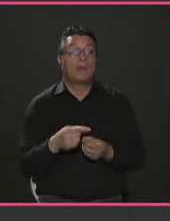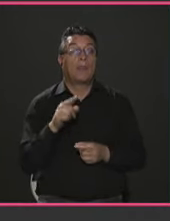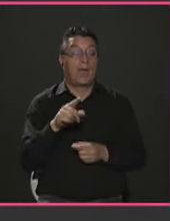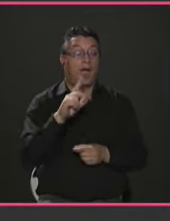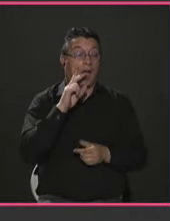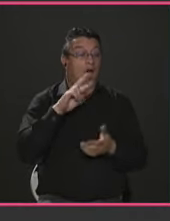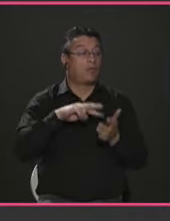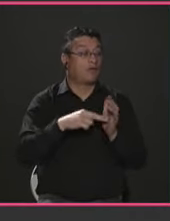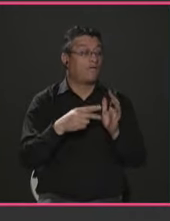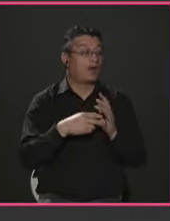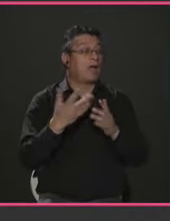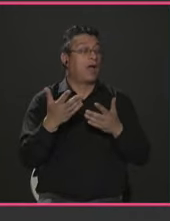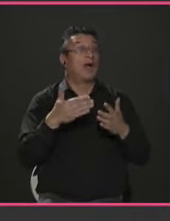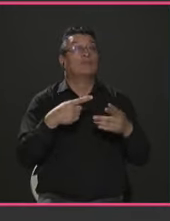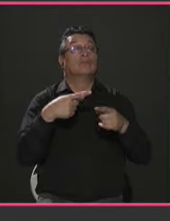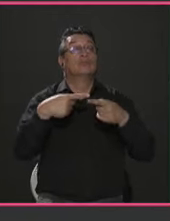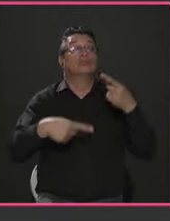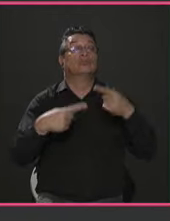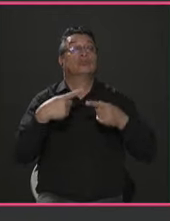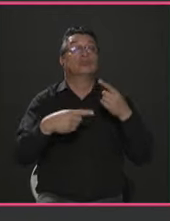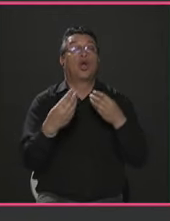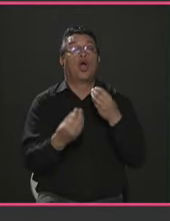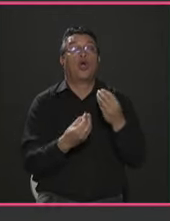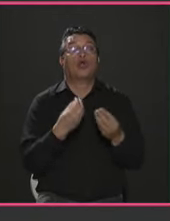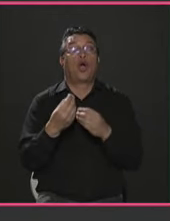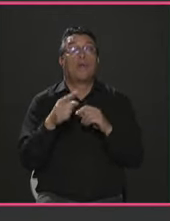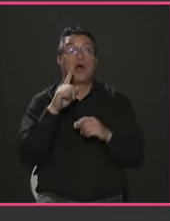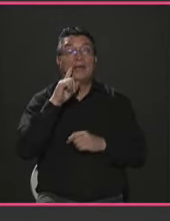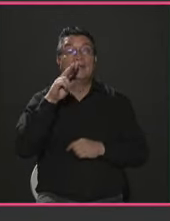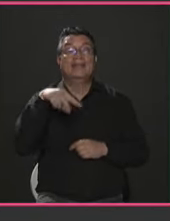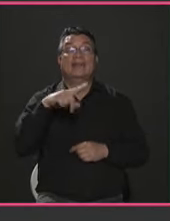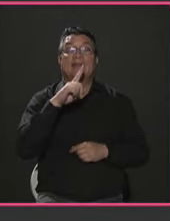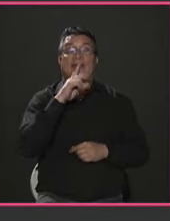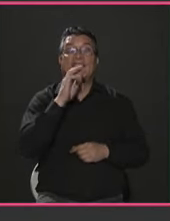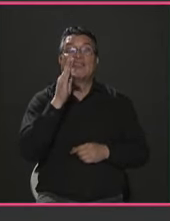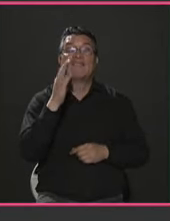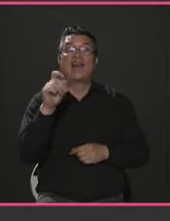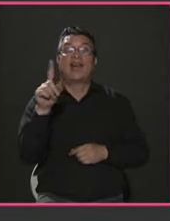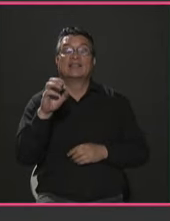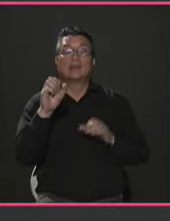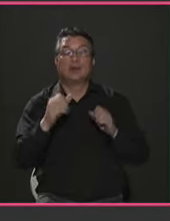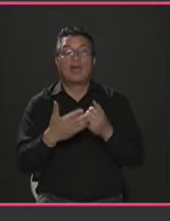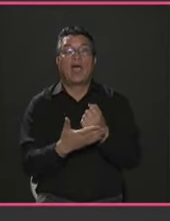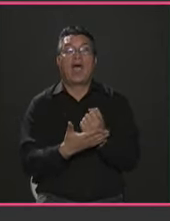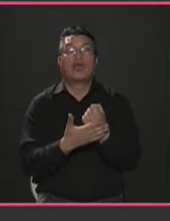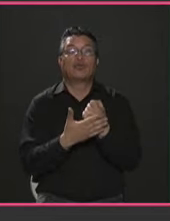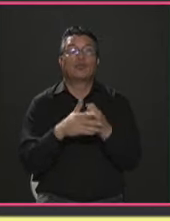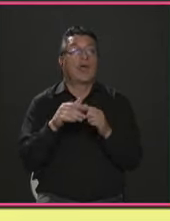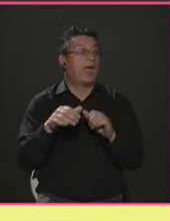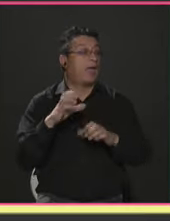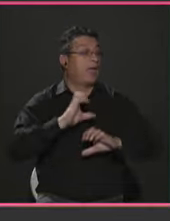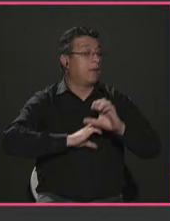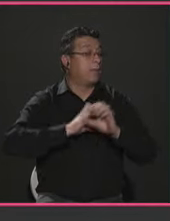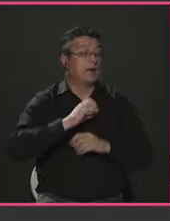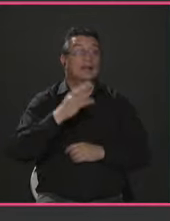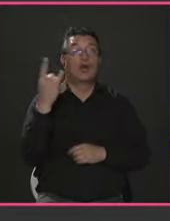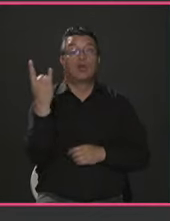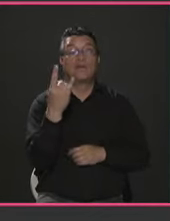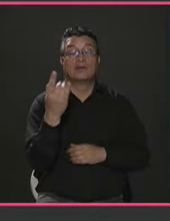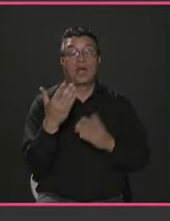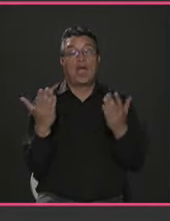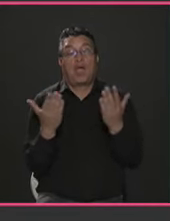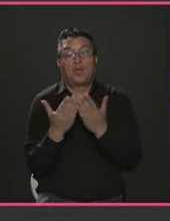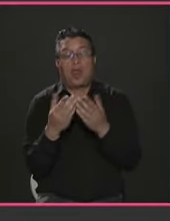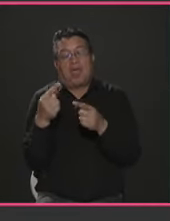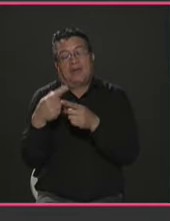de interfaces cómo diseño las mejores interfaces con estos sistemas de tal forma que me pueden ayudar en mi empresa en la universidad en los Colegios etcétera